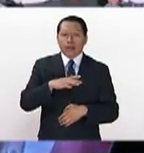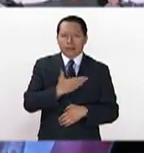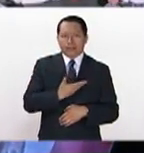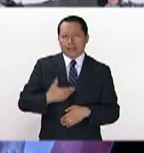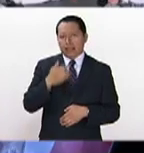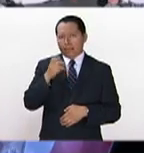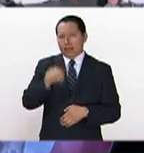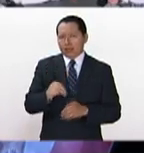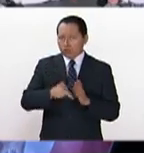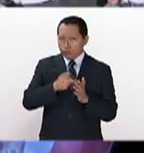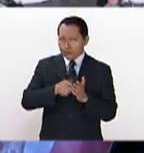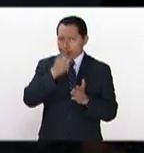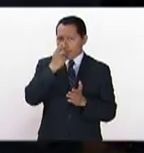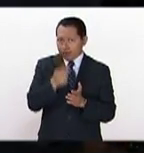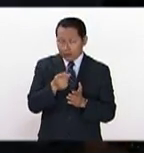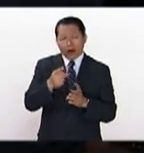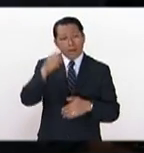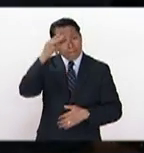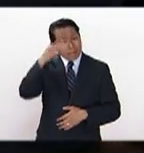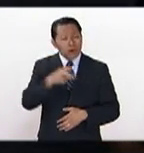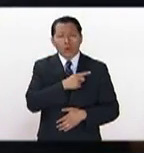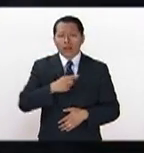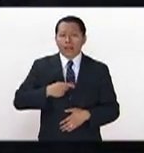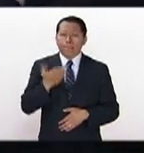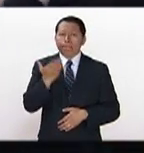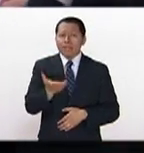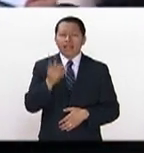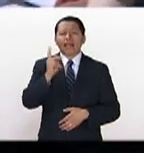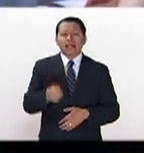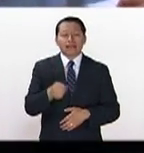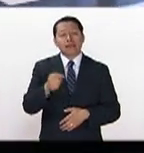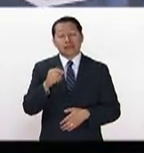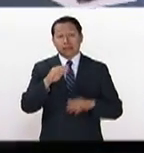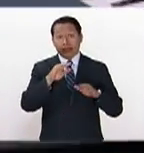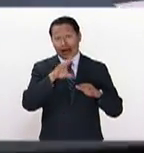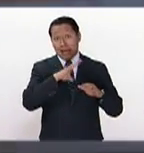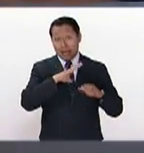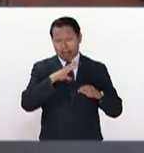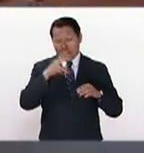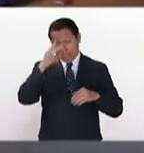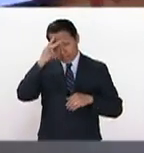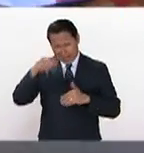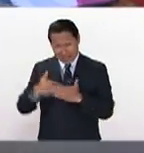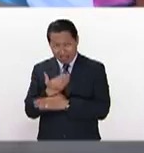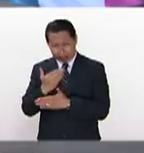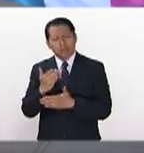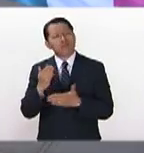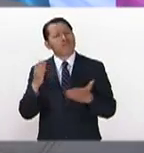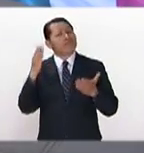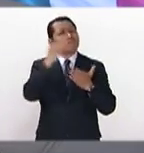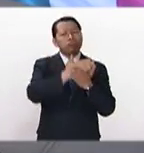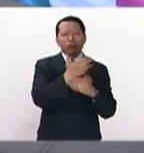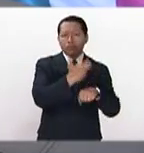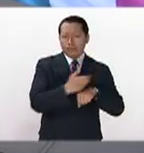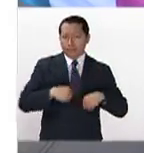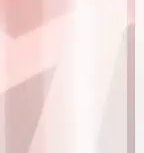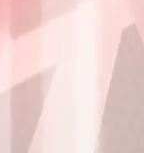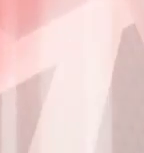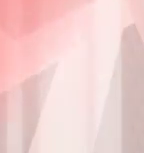la prioridad de México porque se respeten los derechos de los mexicanos que están viviendo allá en los Estados